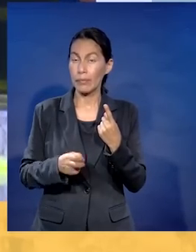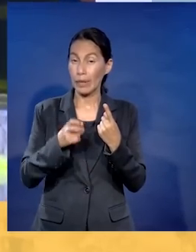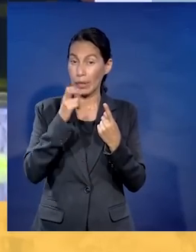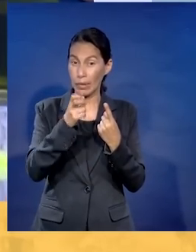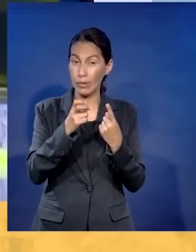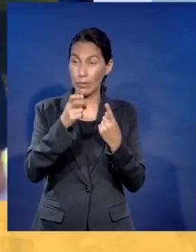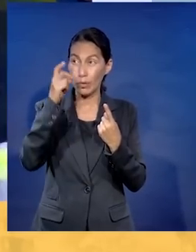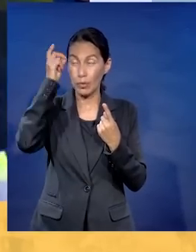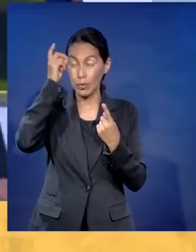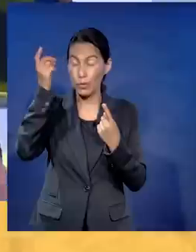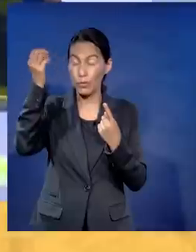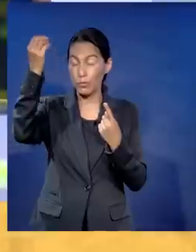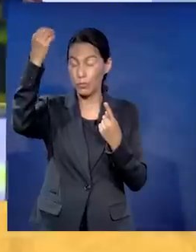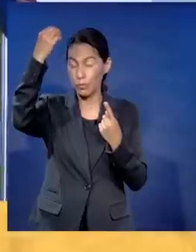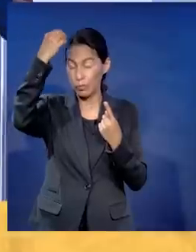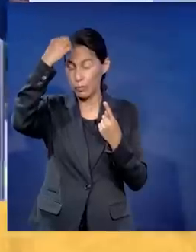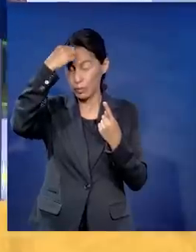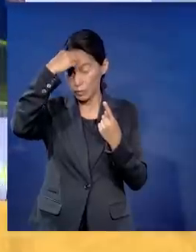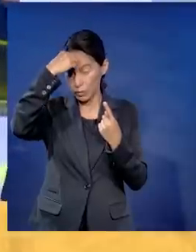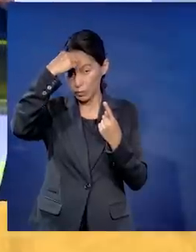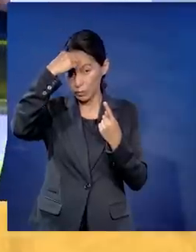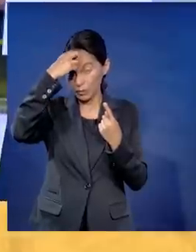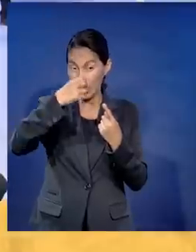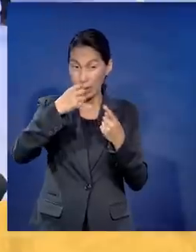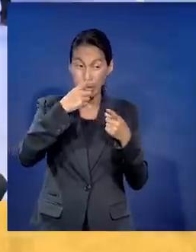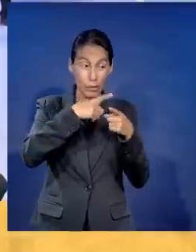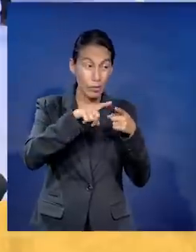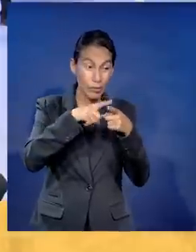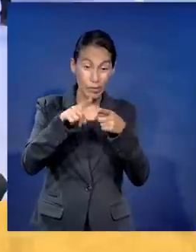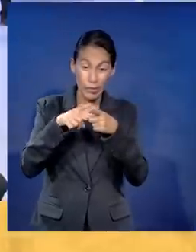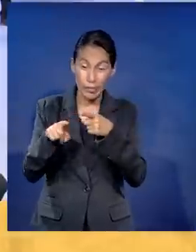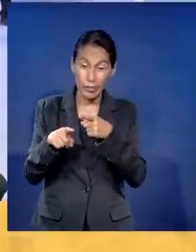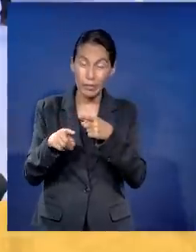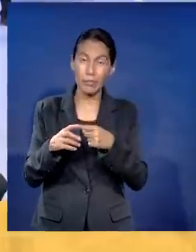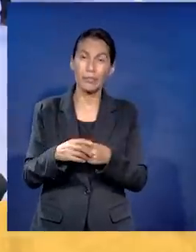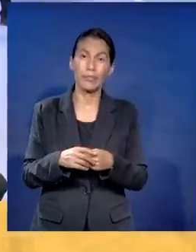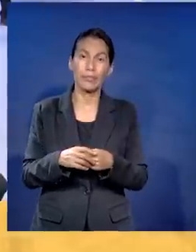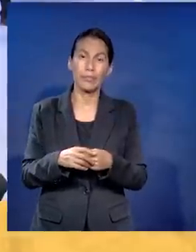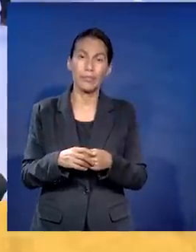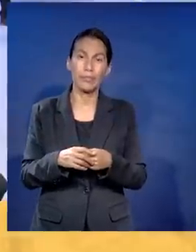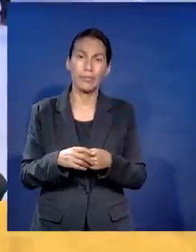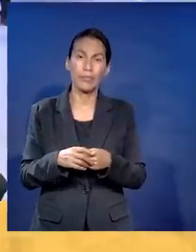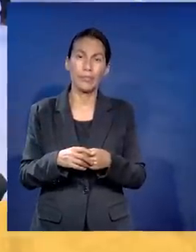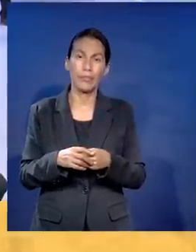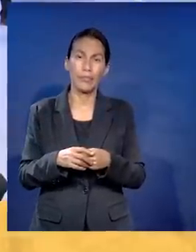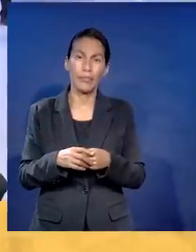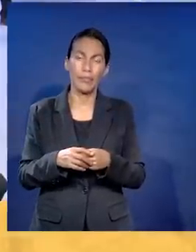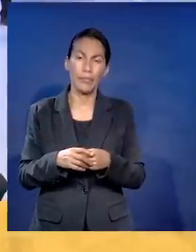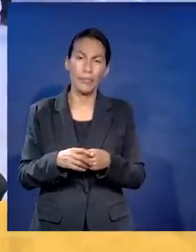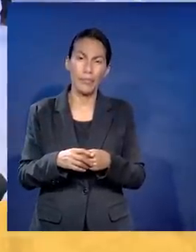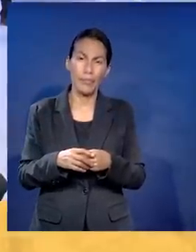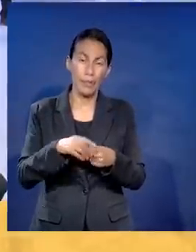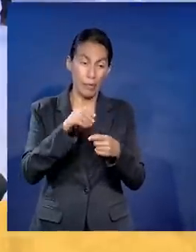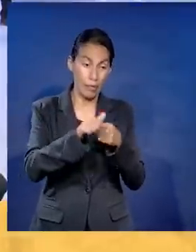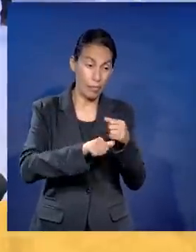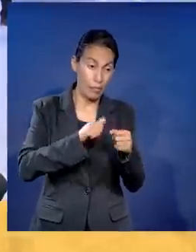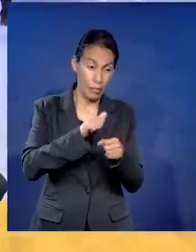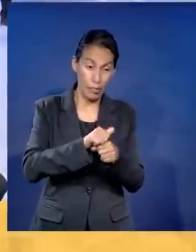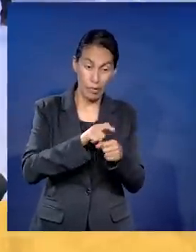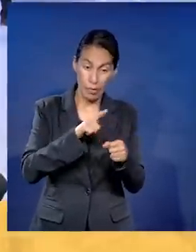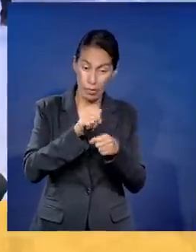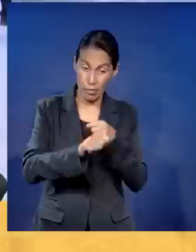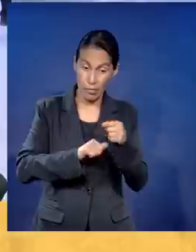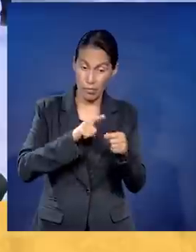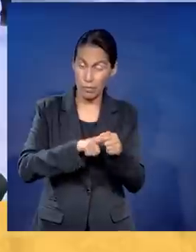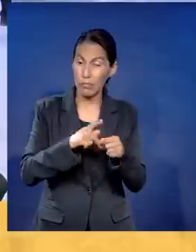es un elemento que Dios ha puesto en nuestra mente que nos hace diferentes de cualquier otra criatura es lo que nos hace